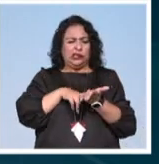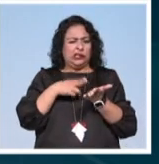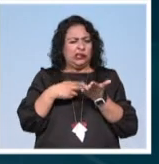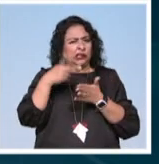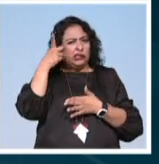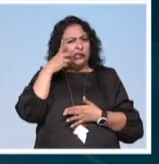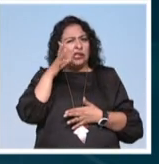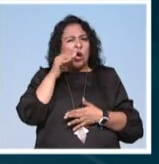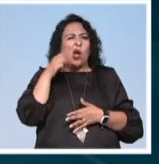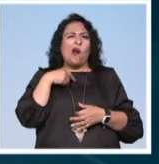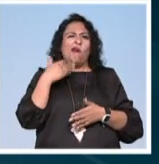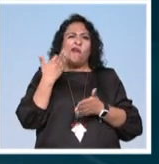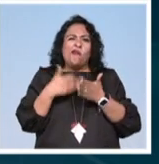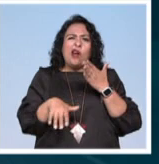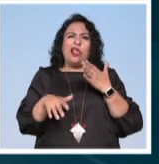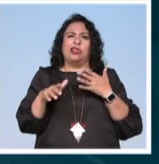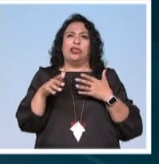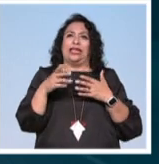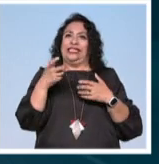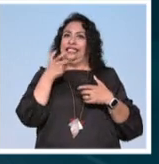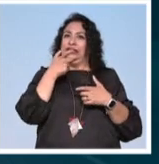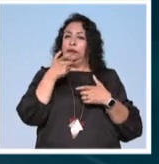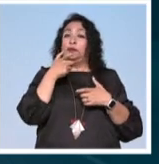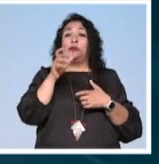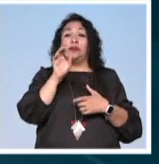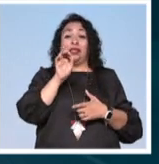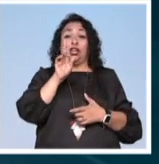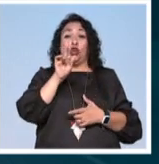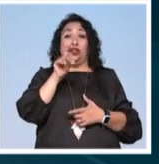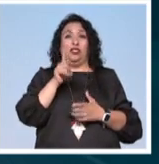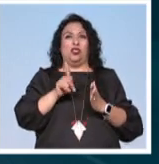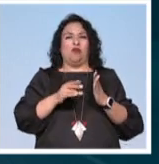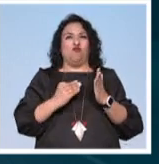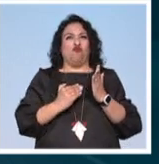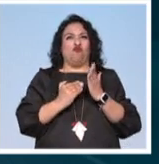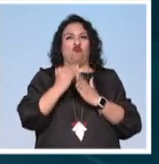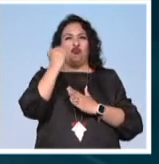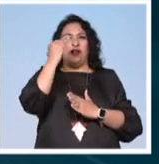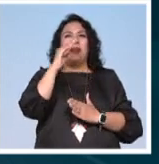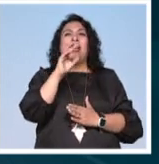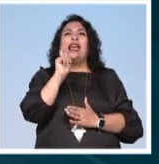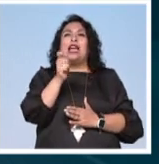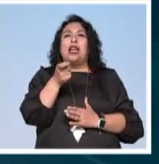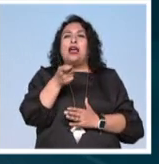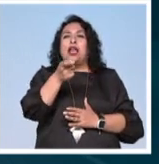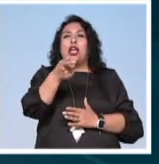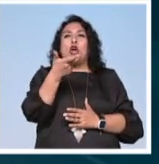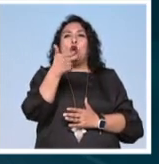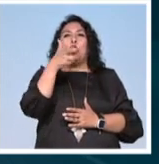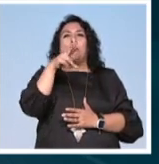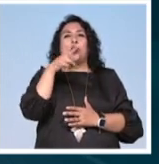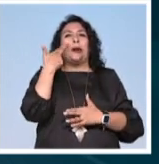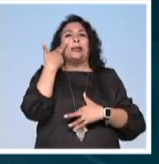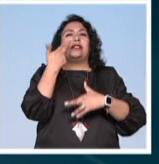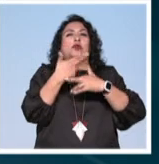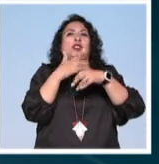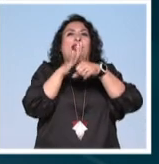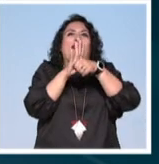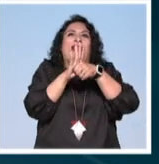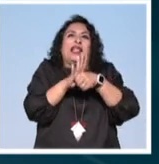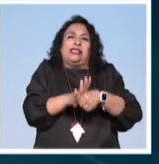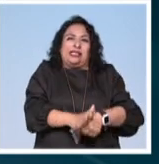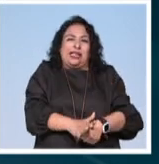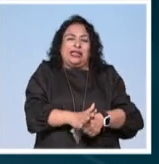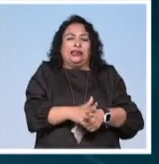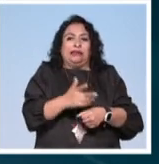el sentido del humor, puede que tus niveles de cortisol estén elevados. El cortisol es conocido como la hormona responsable del estrés,